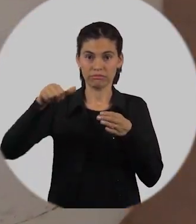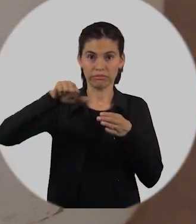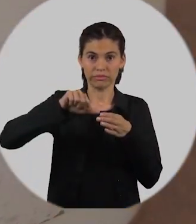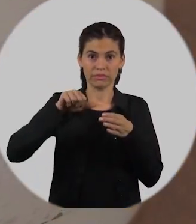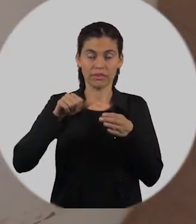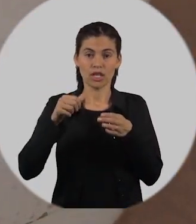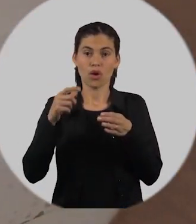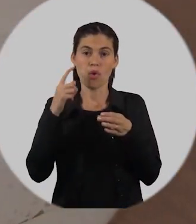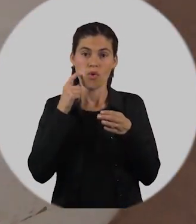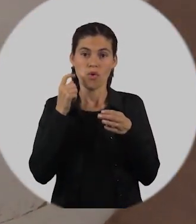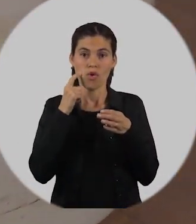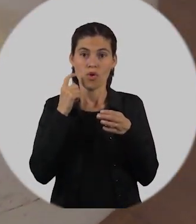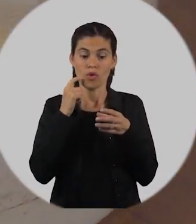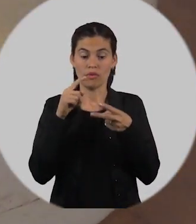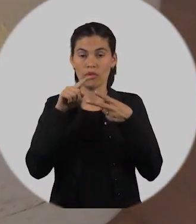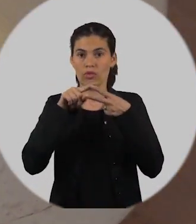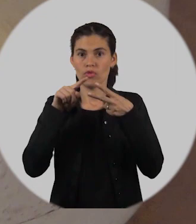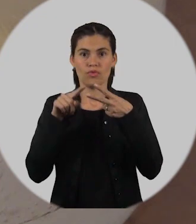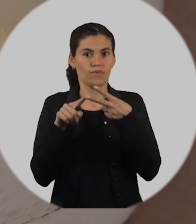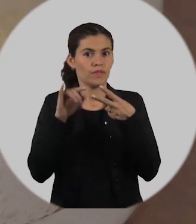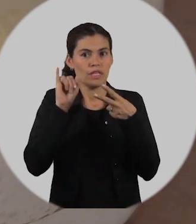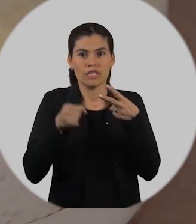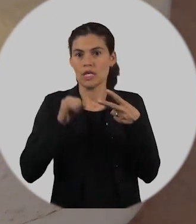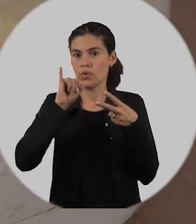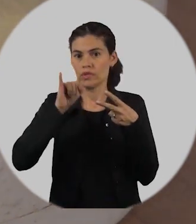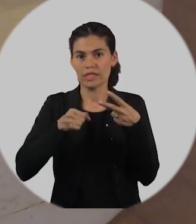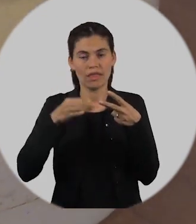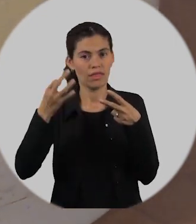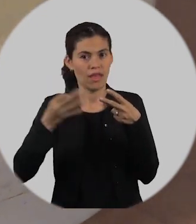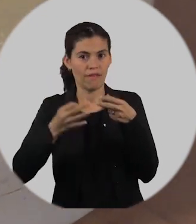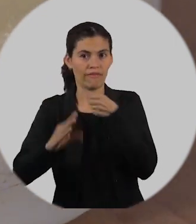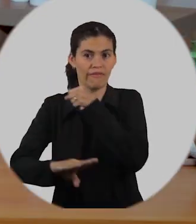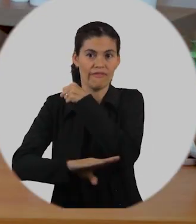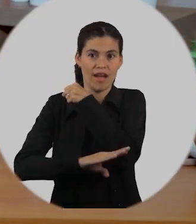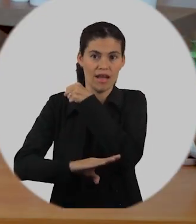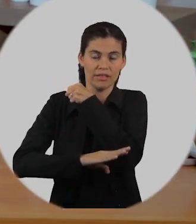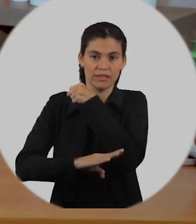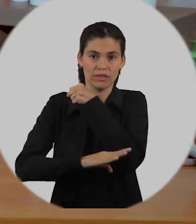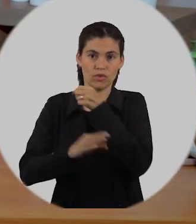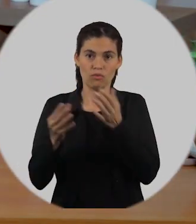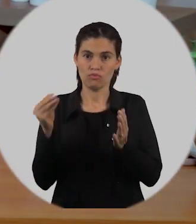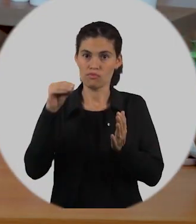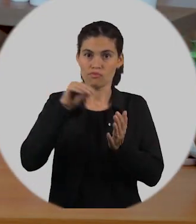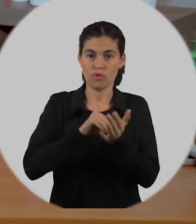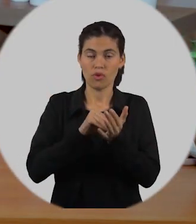Colocamos el amida de coco. En realidad, esta es la base que necesita.